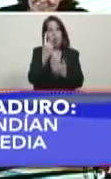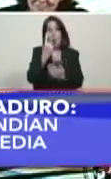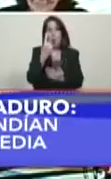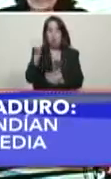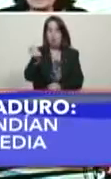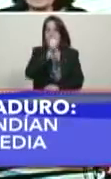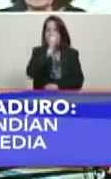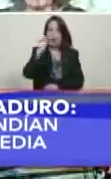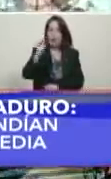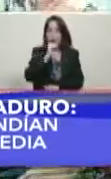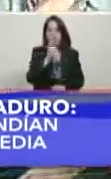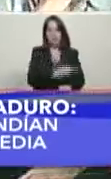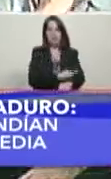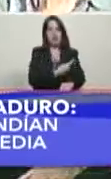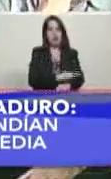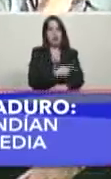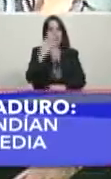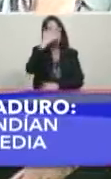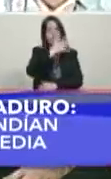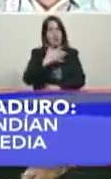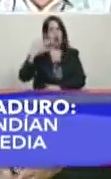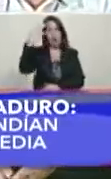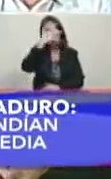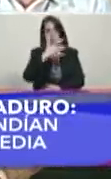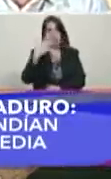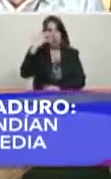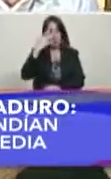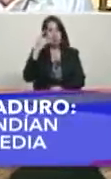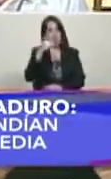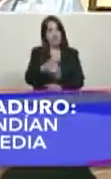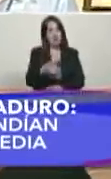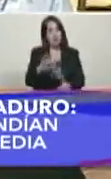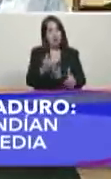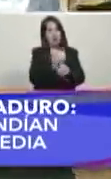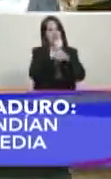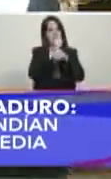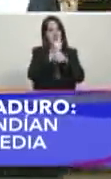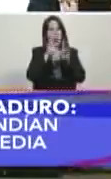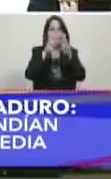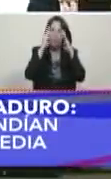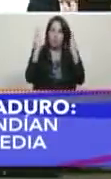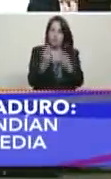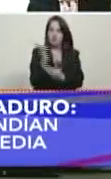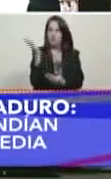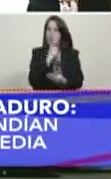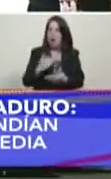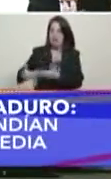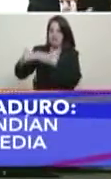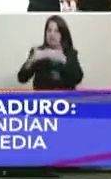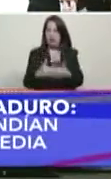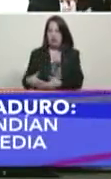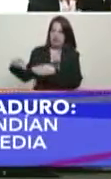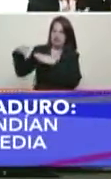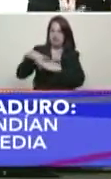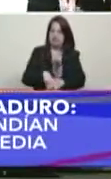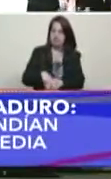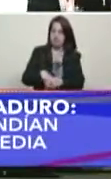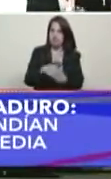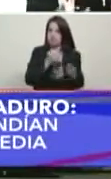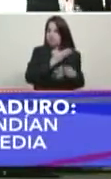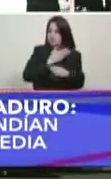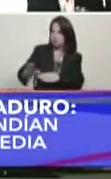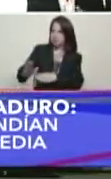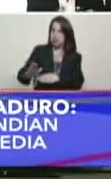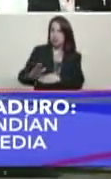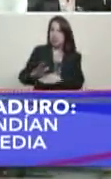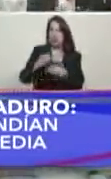ustedes hermanos de áfrica tenemos que lograr un mundo sin imperialismo un mundo sin imperios hegemónicos un